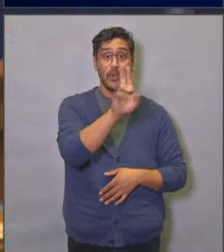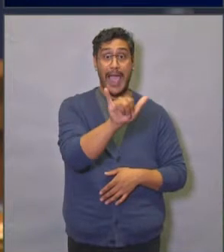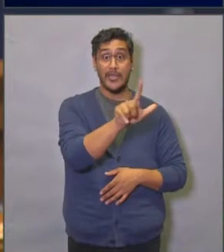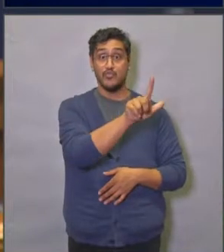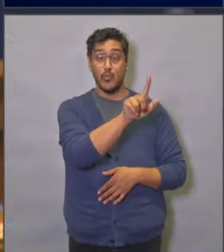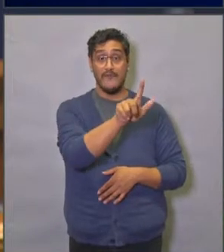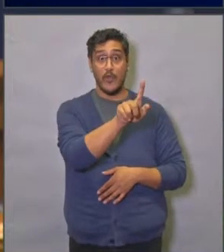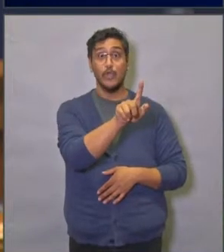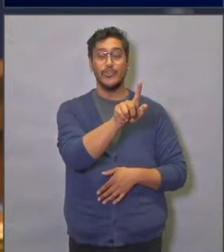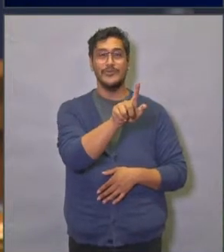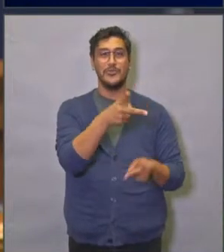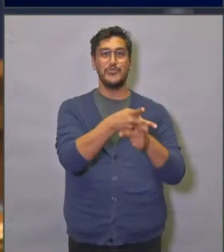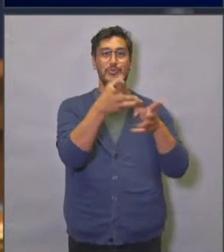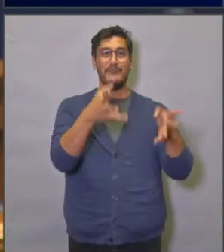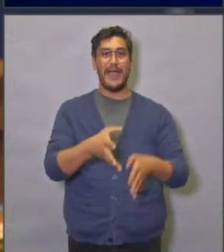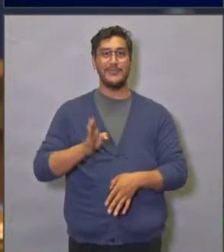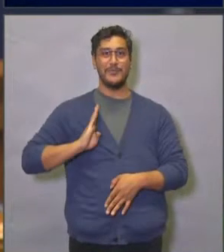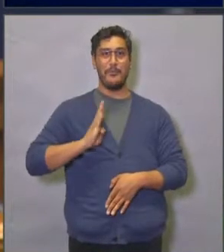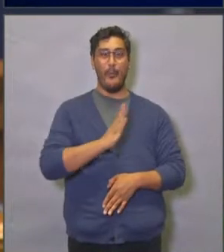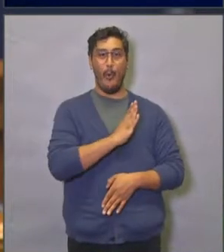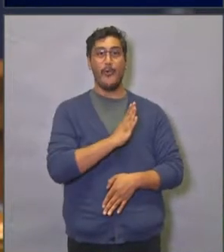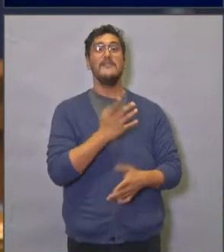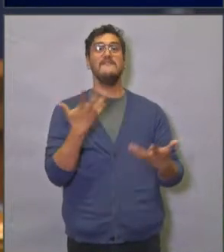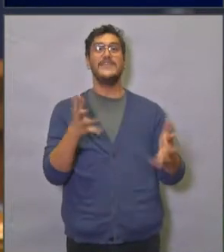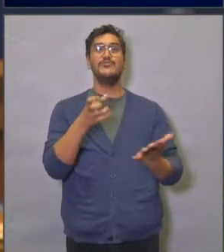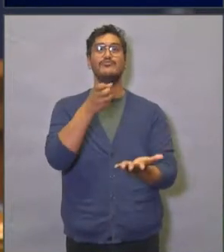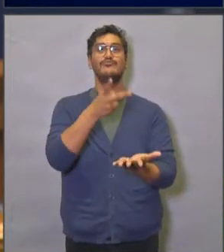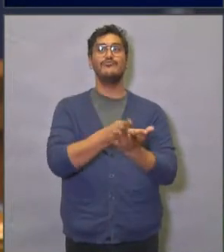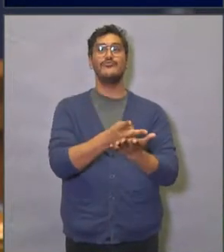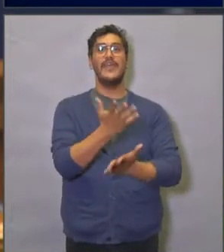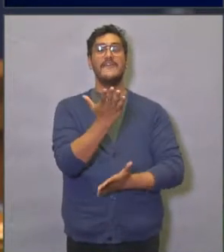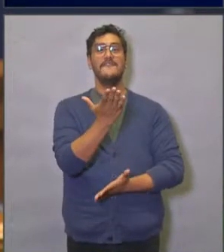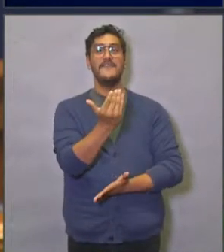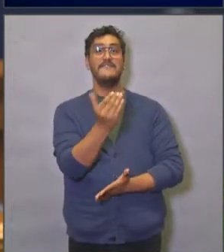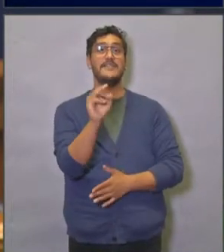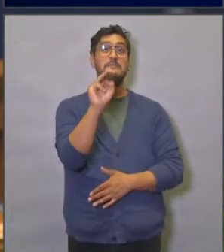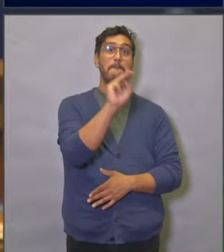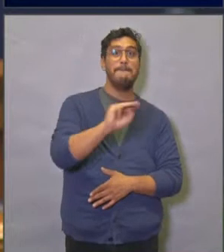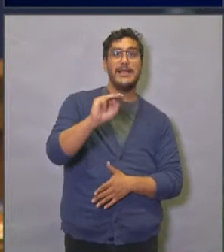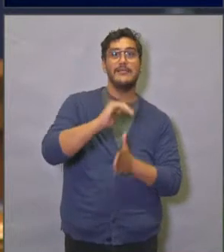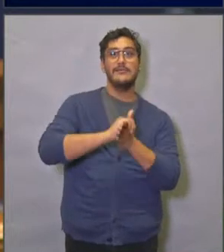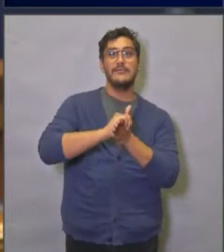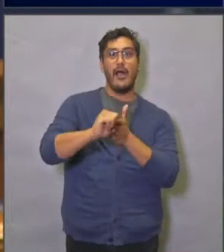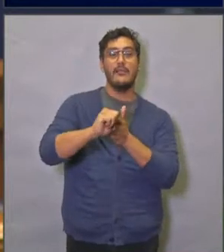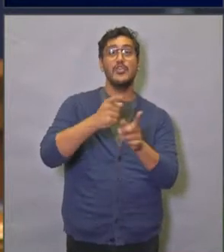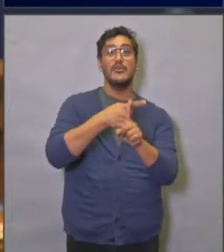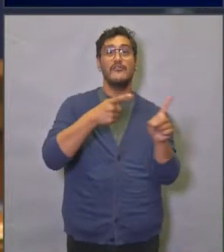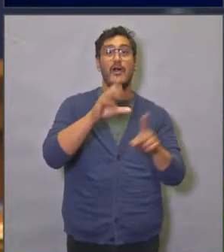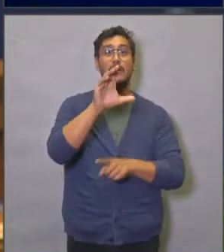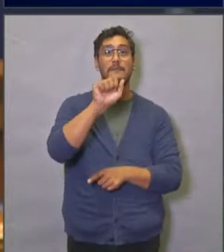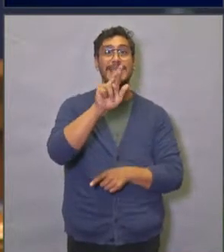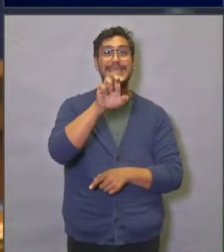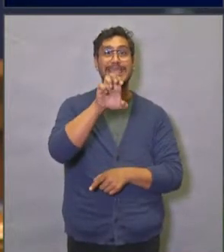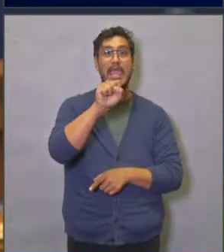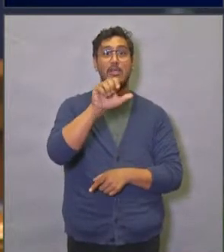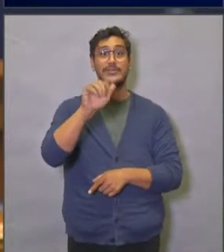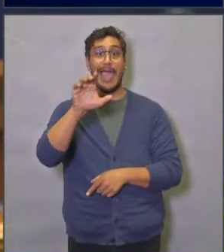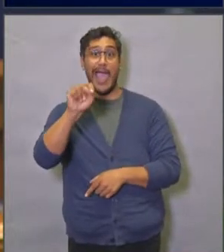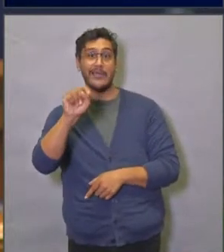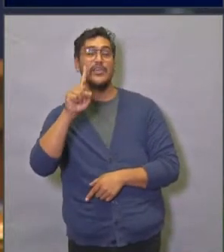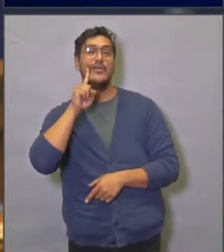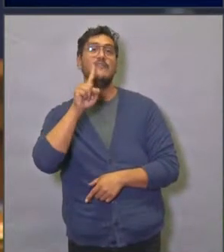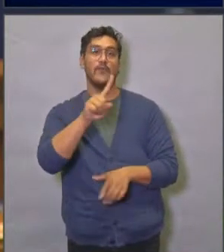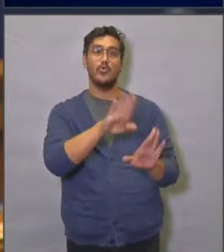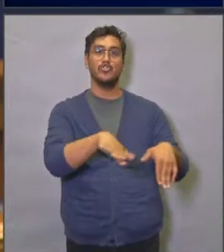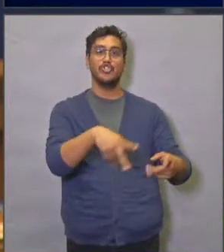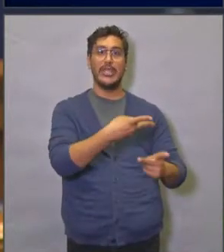Supervisores del Condado de Los Ángeles aprobó 15 millones de fondos de la Ley CARES Act para el cuidado